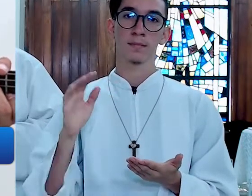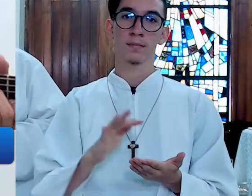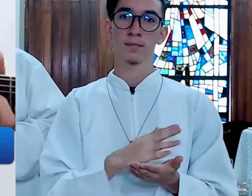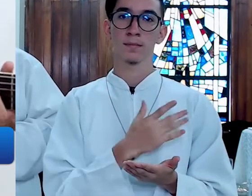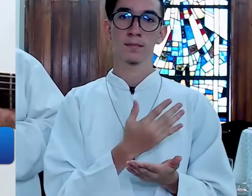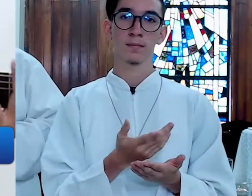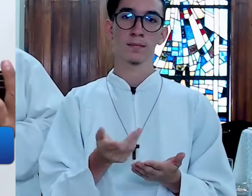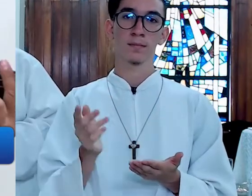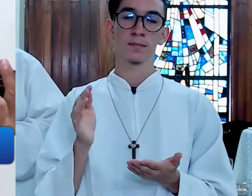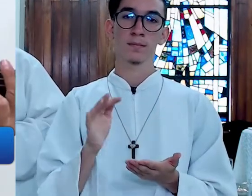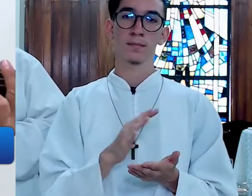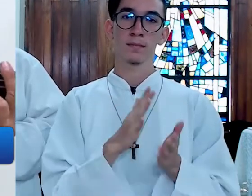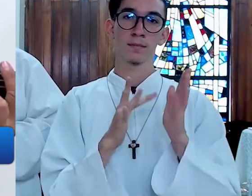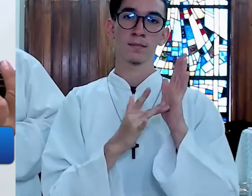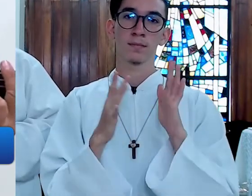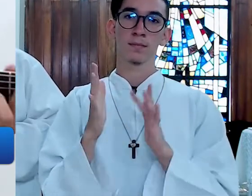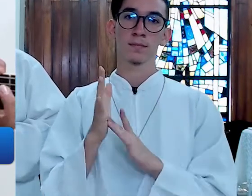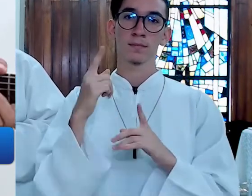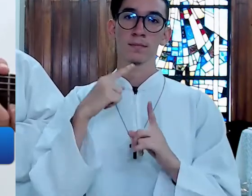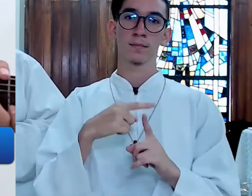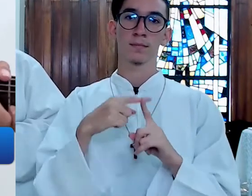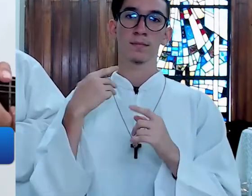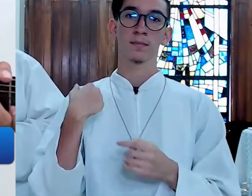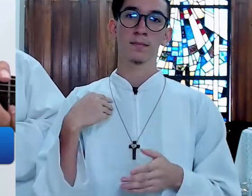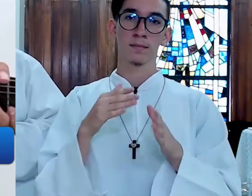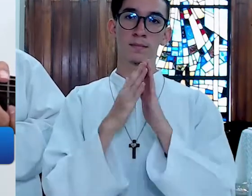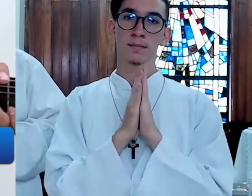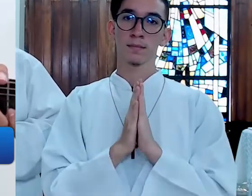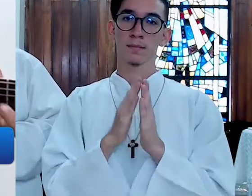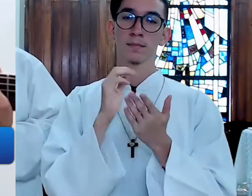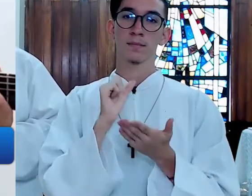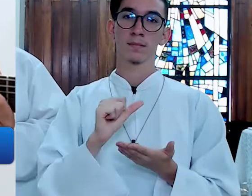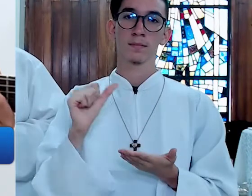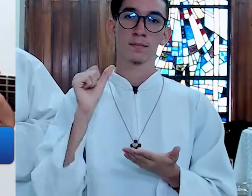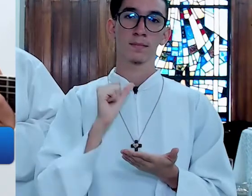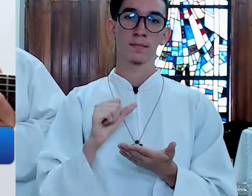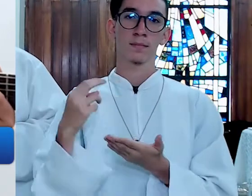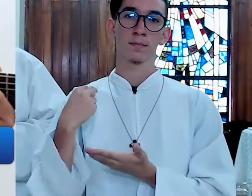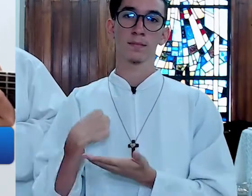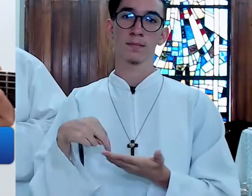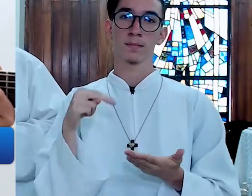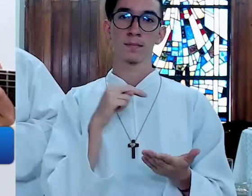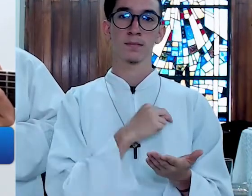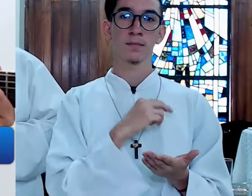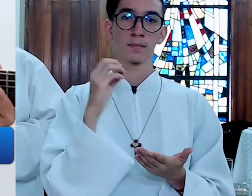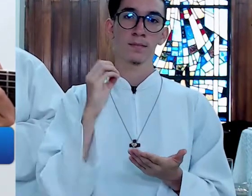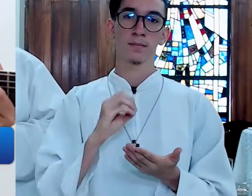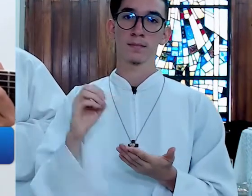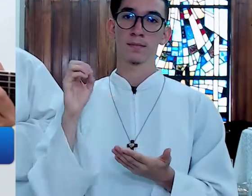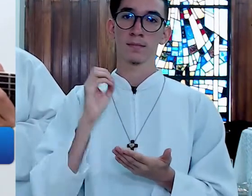nosotros. Cristo, ten piedad de